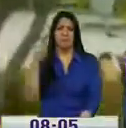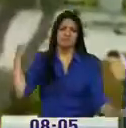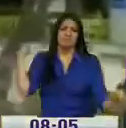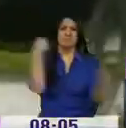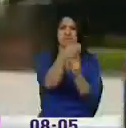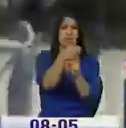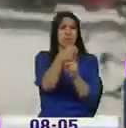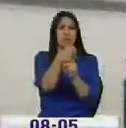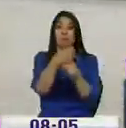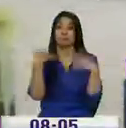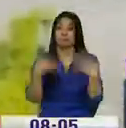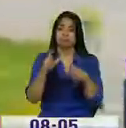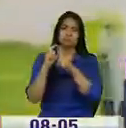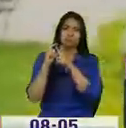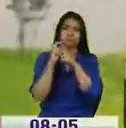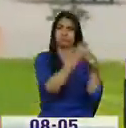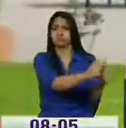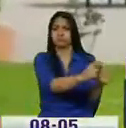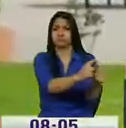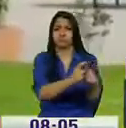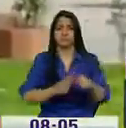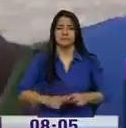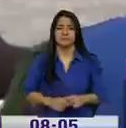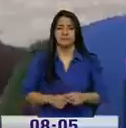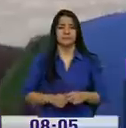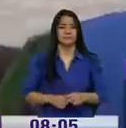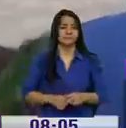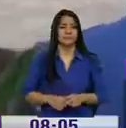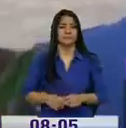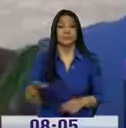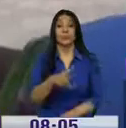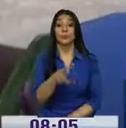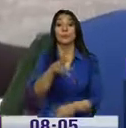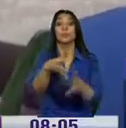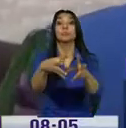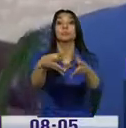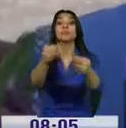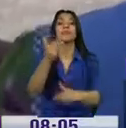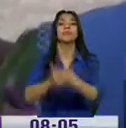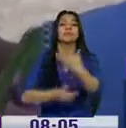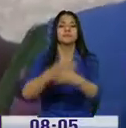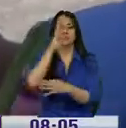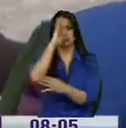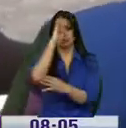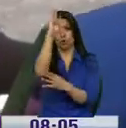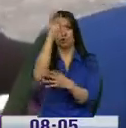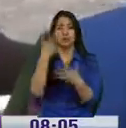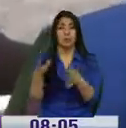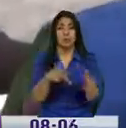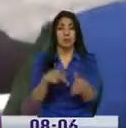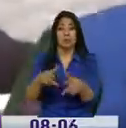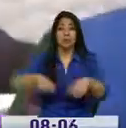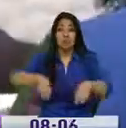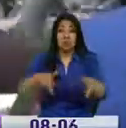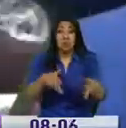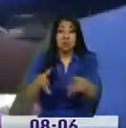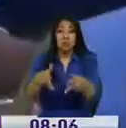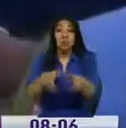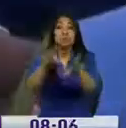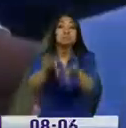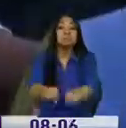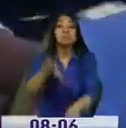agredido física y verbalmente por parte del infractor. Se fue para abajo, de ahí ya vinieron los de la policía y le siguieron. Yo no sé si le